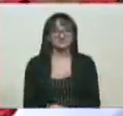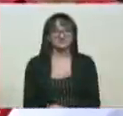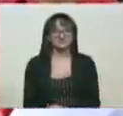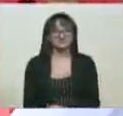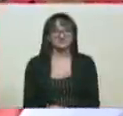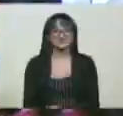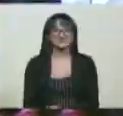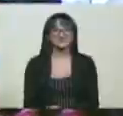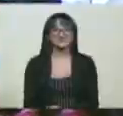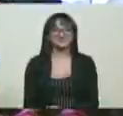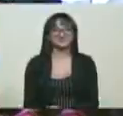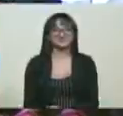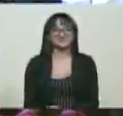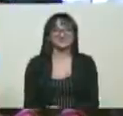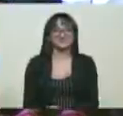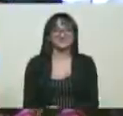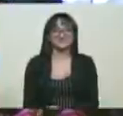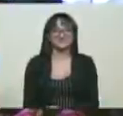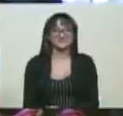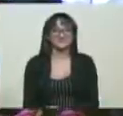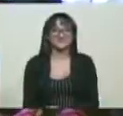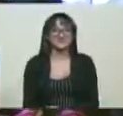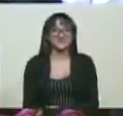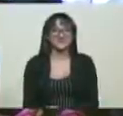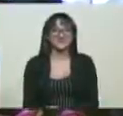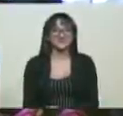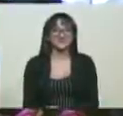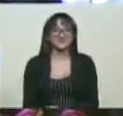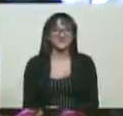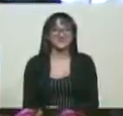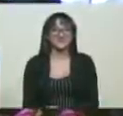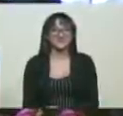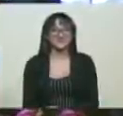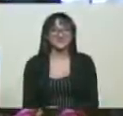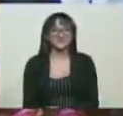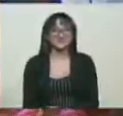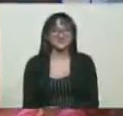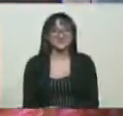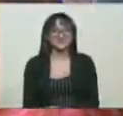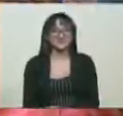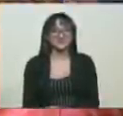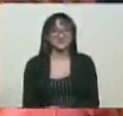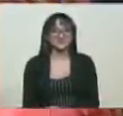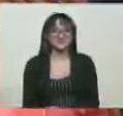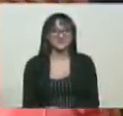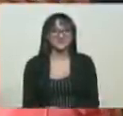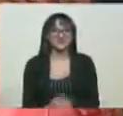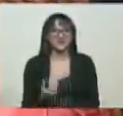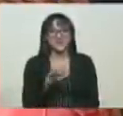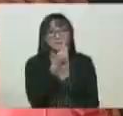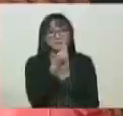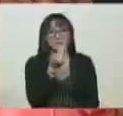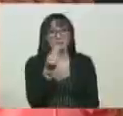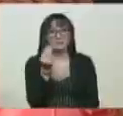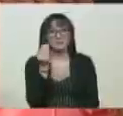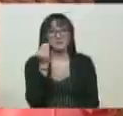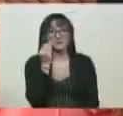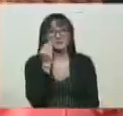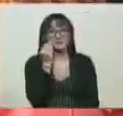La Silita, la bonita, le voy a dar un beso por